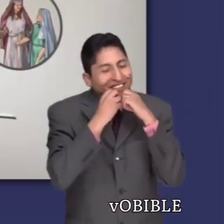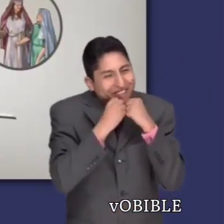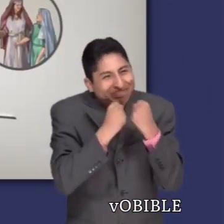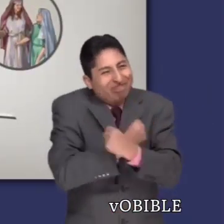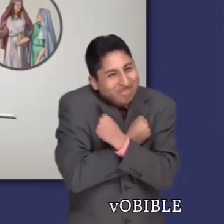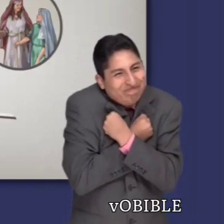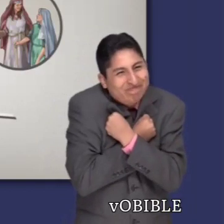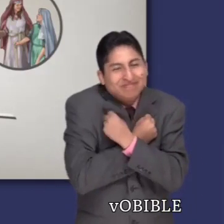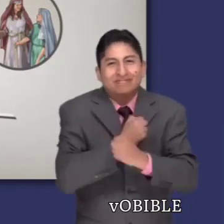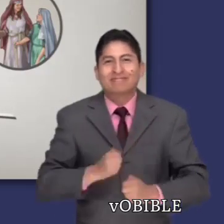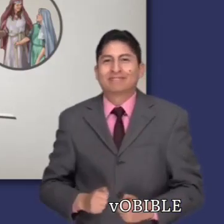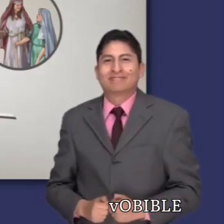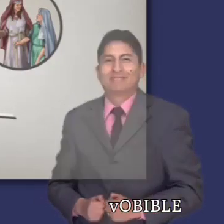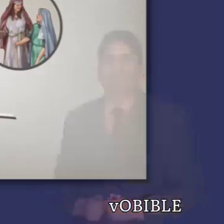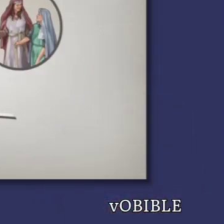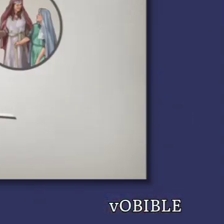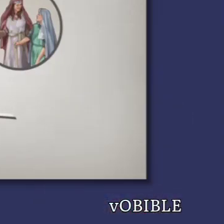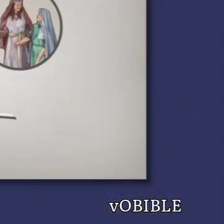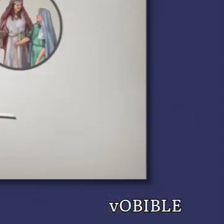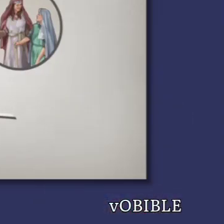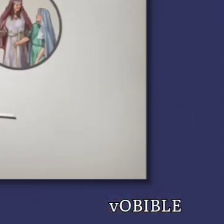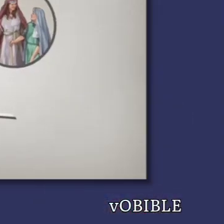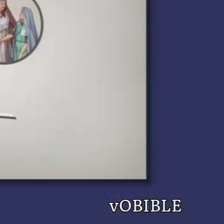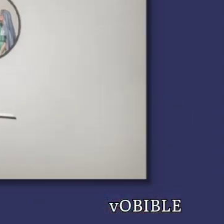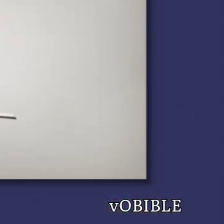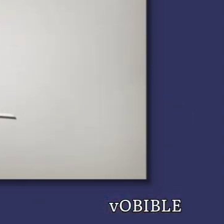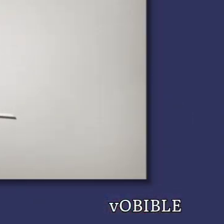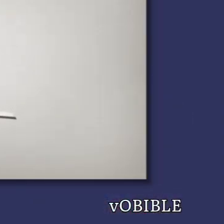como nosotros del reino de Dios.